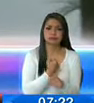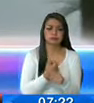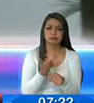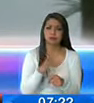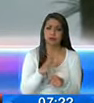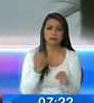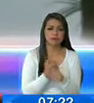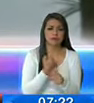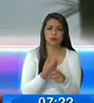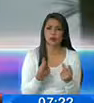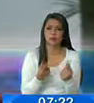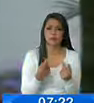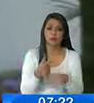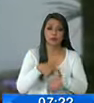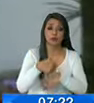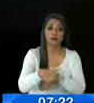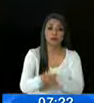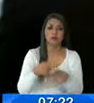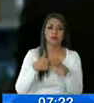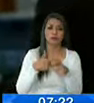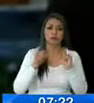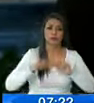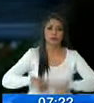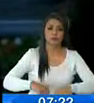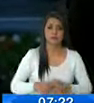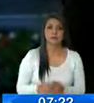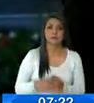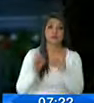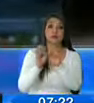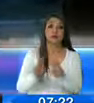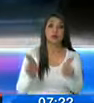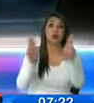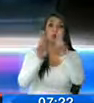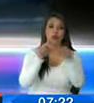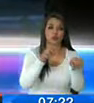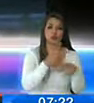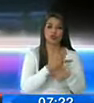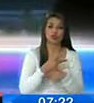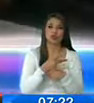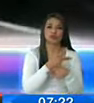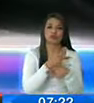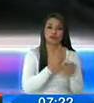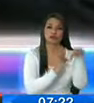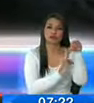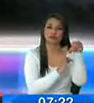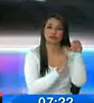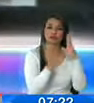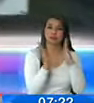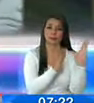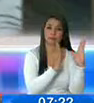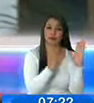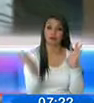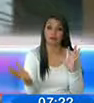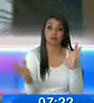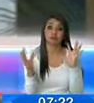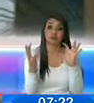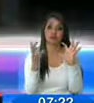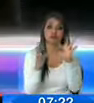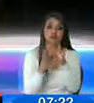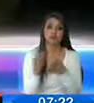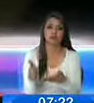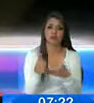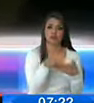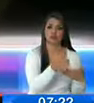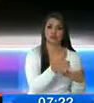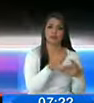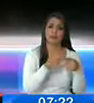que el tiempo apremia y que debemos hacerlo de manera urgente. El trabajo de las Naciones Unidas con el Consejo Transitorio podría, según este organismo, ejecutarse a